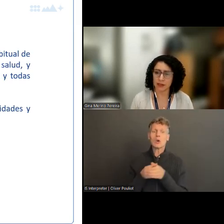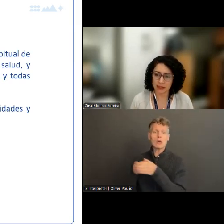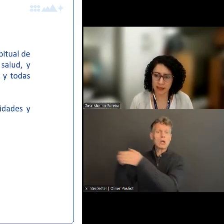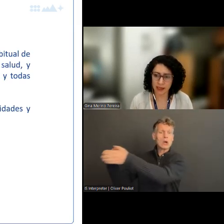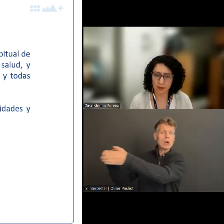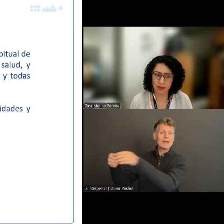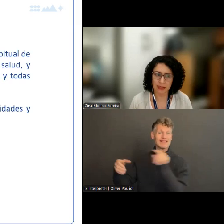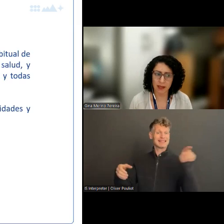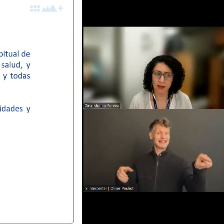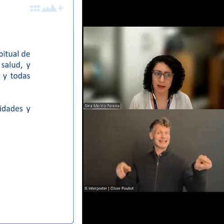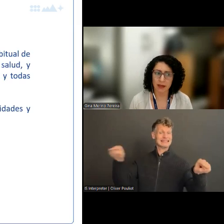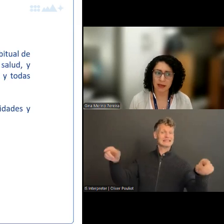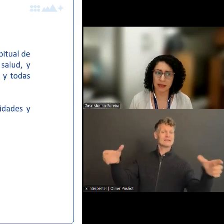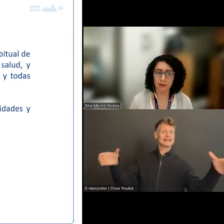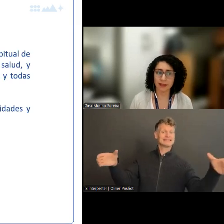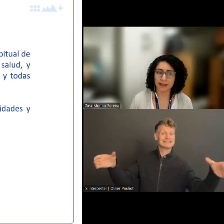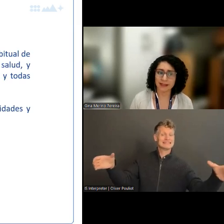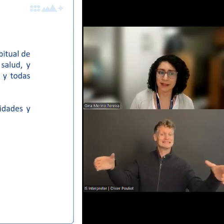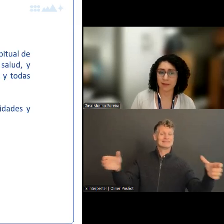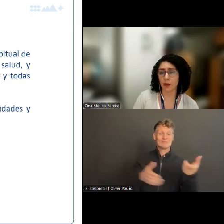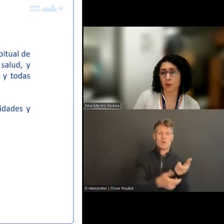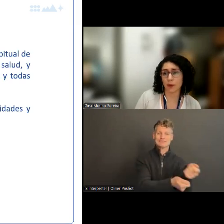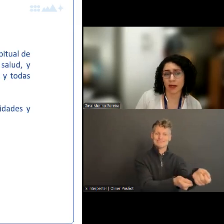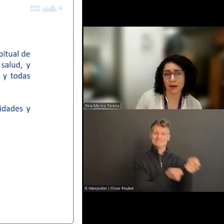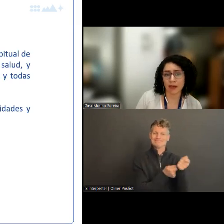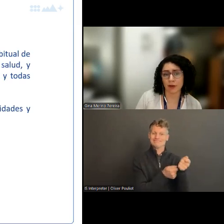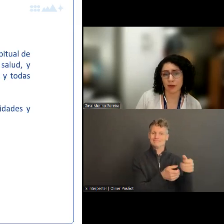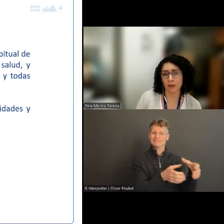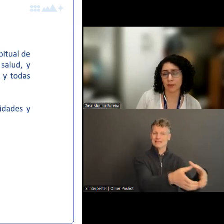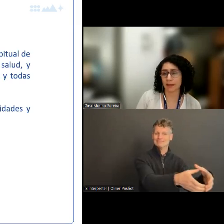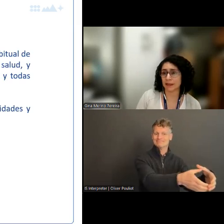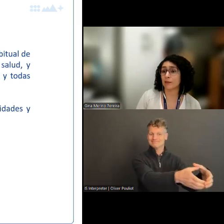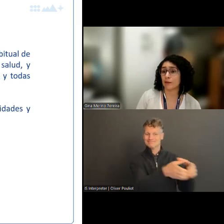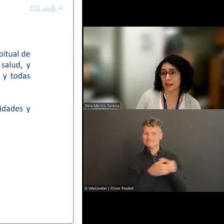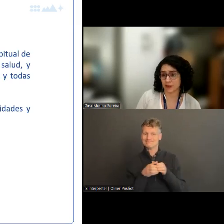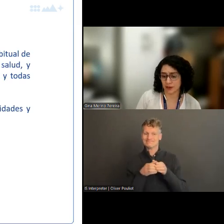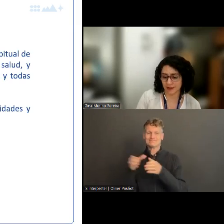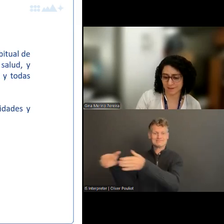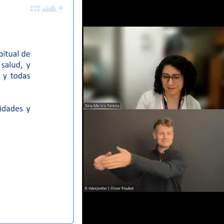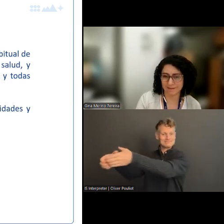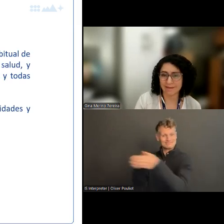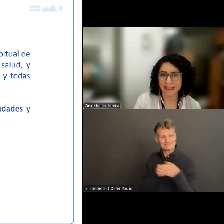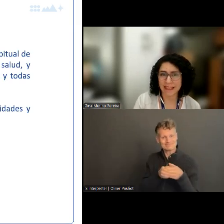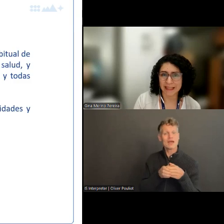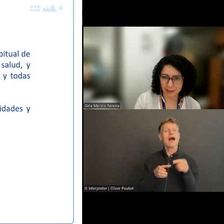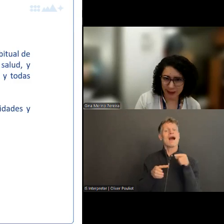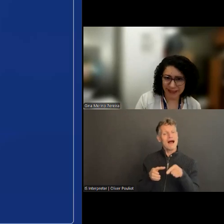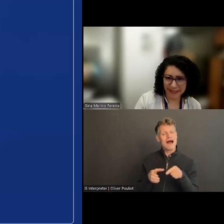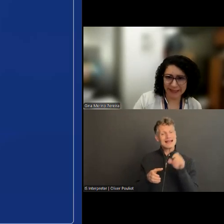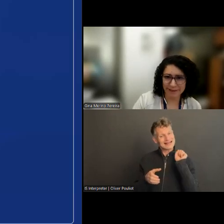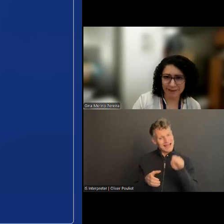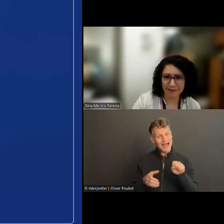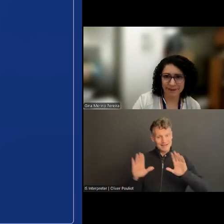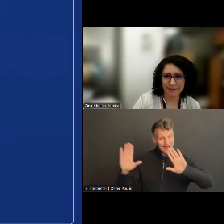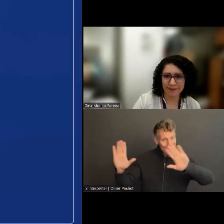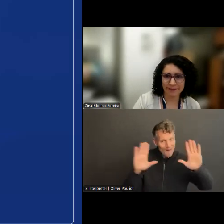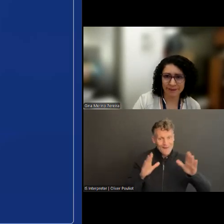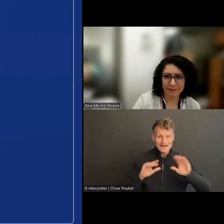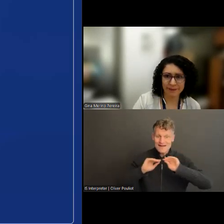para fortalecer las capacidades y fortalecer también los programas con una perspectiva poblacional. Muchas gracias.